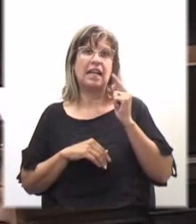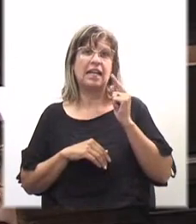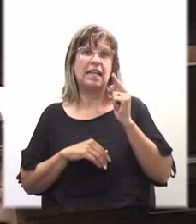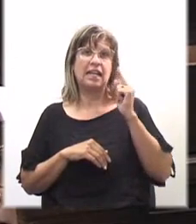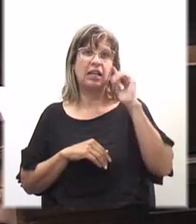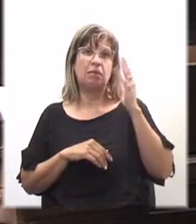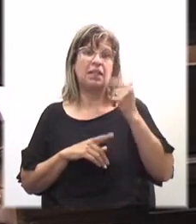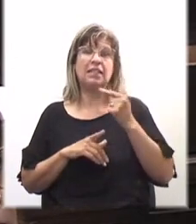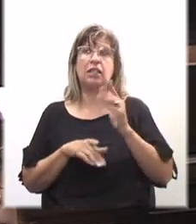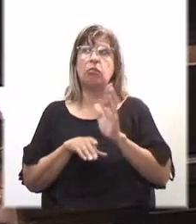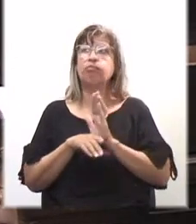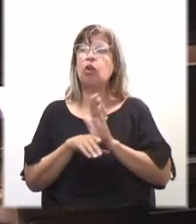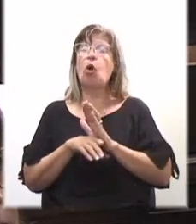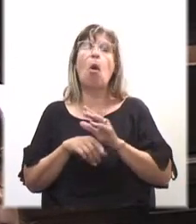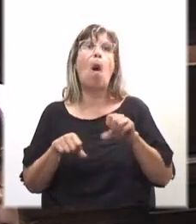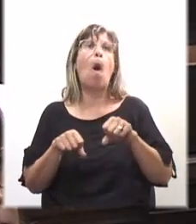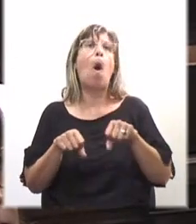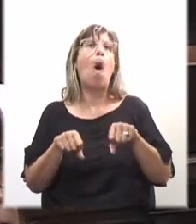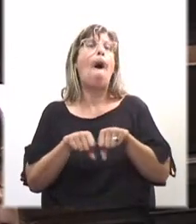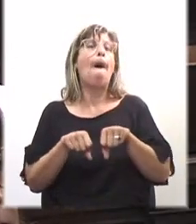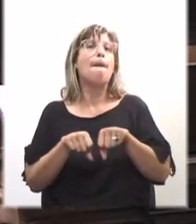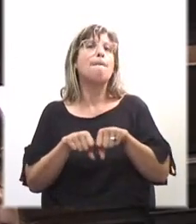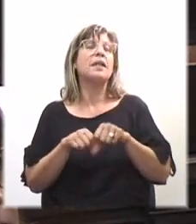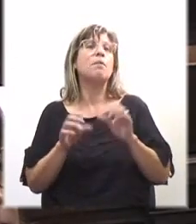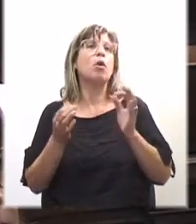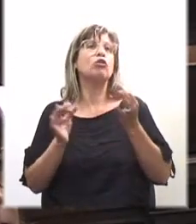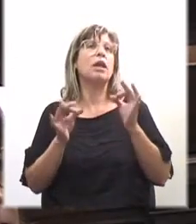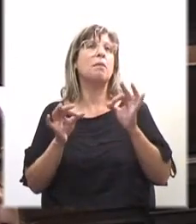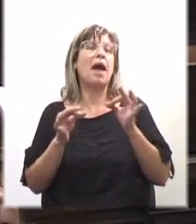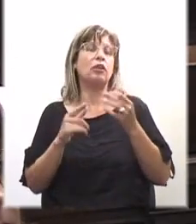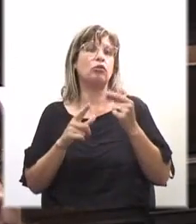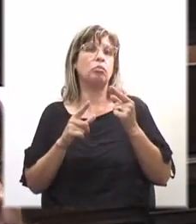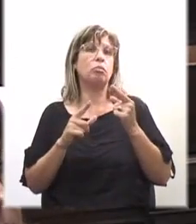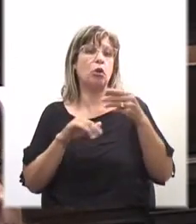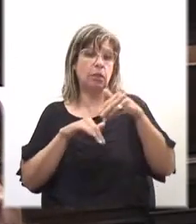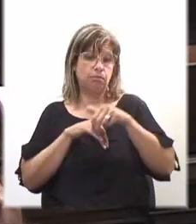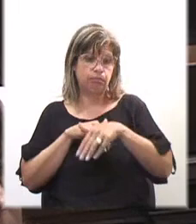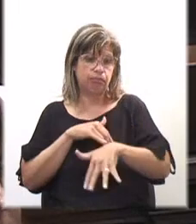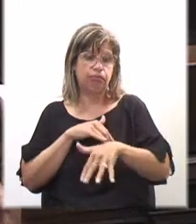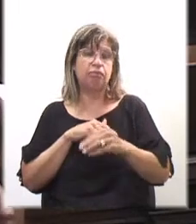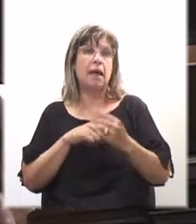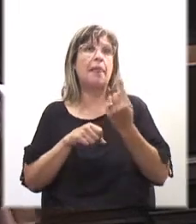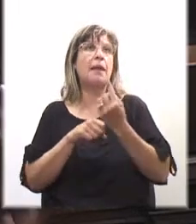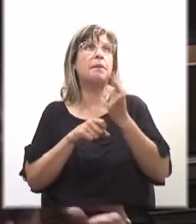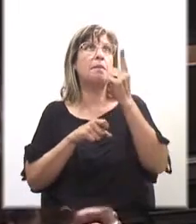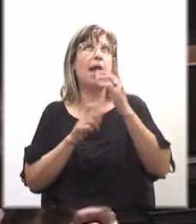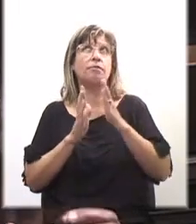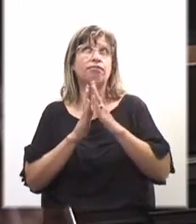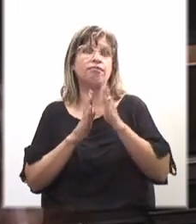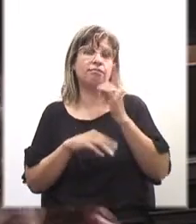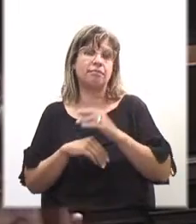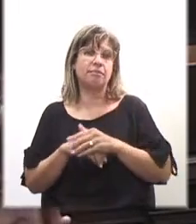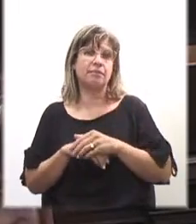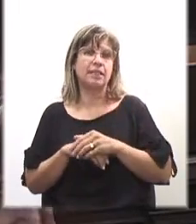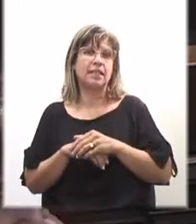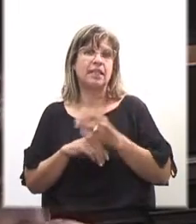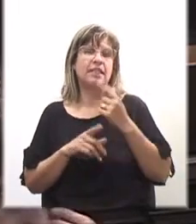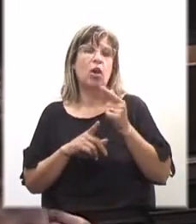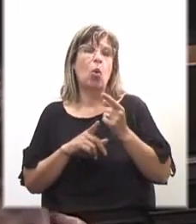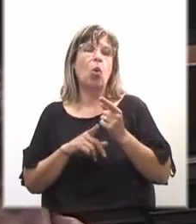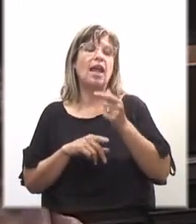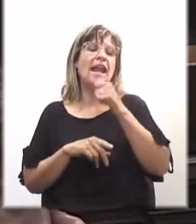primos hermanos porque descienden del primer patriarca, según el Antiguo